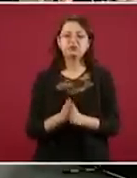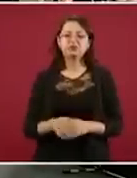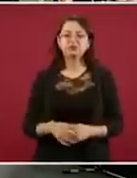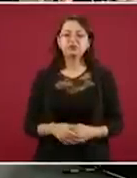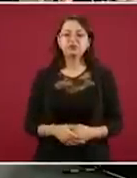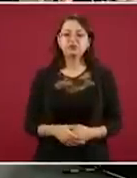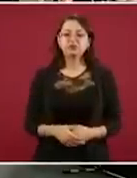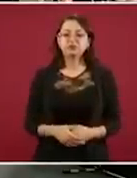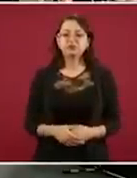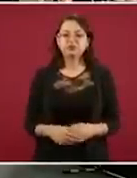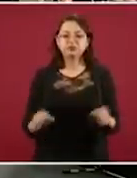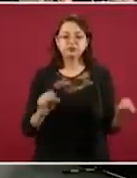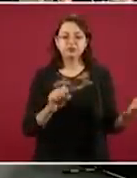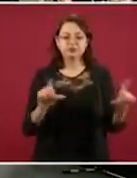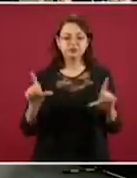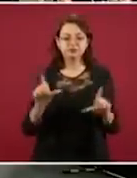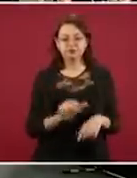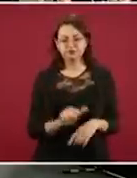La gráfica.